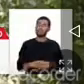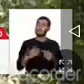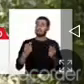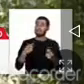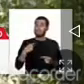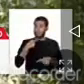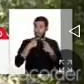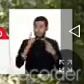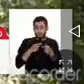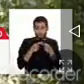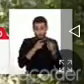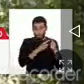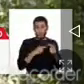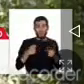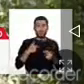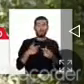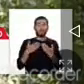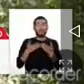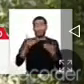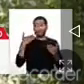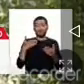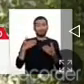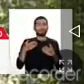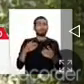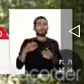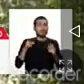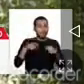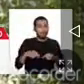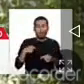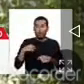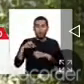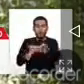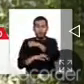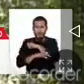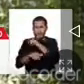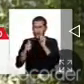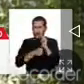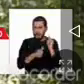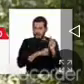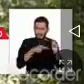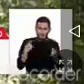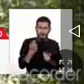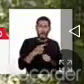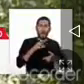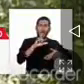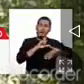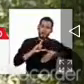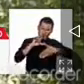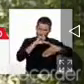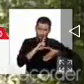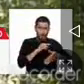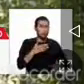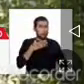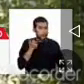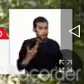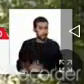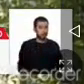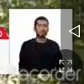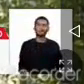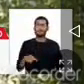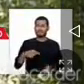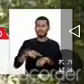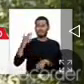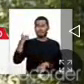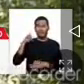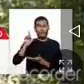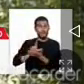nosotros había que diversificarnos cuanto antes y hacerlo con los países hermanos de América Latina era lo mejor. Desde aquella cumbre de